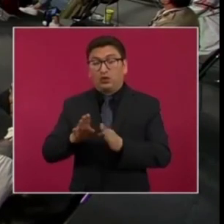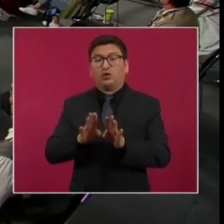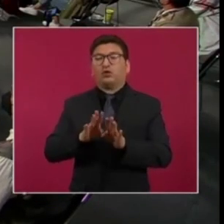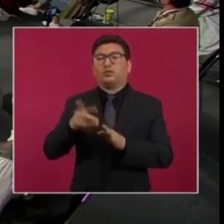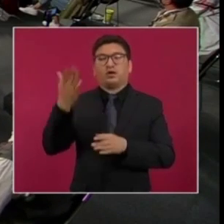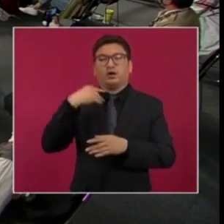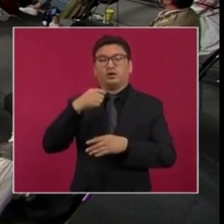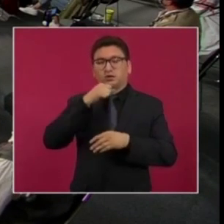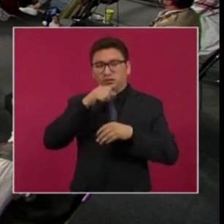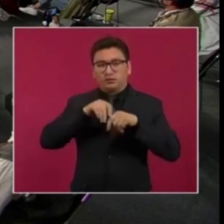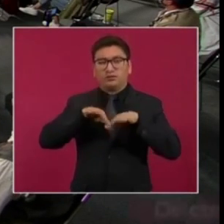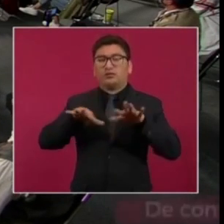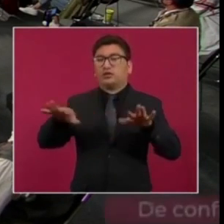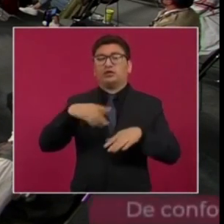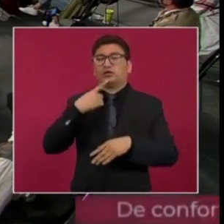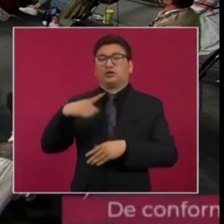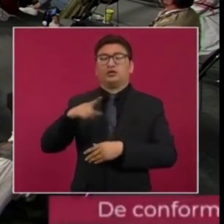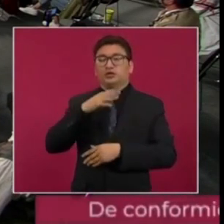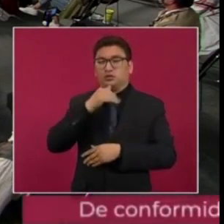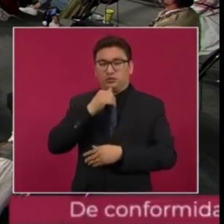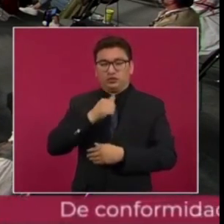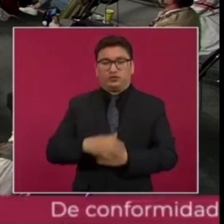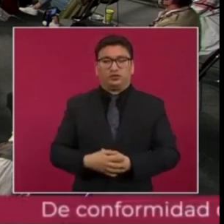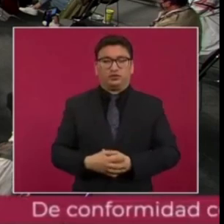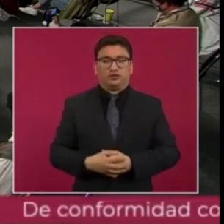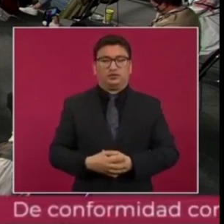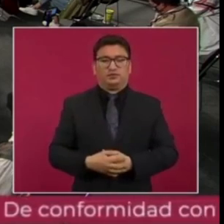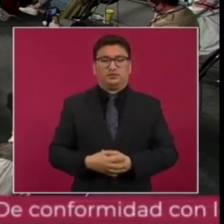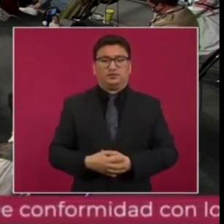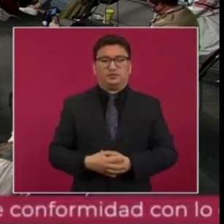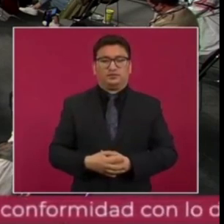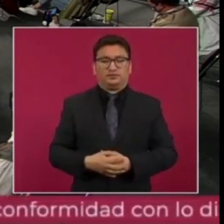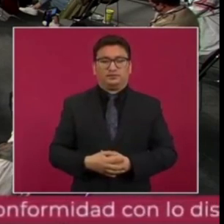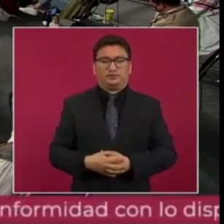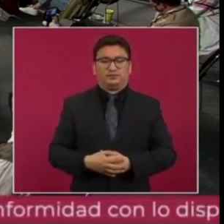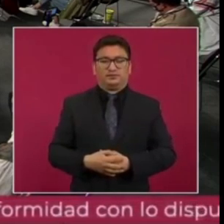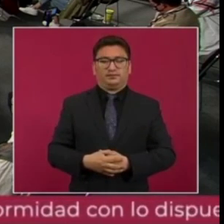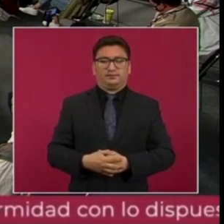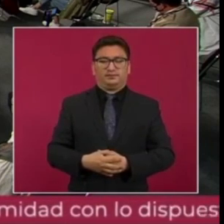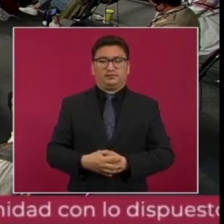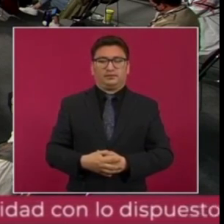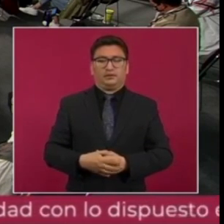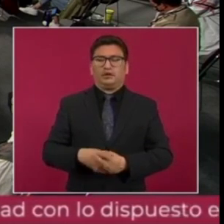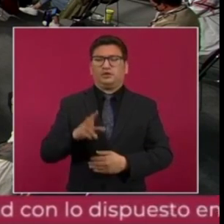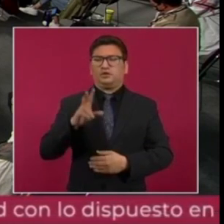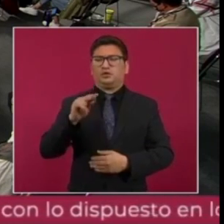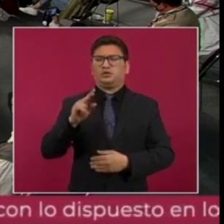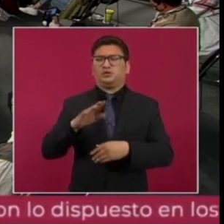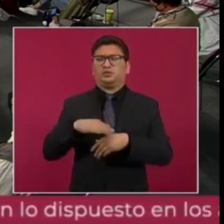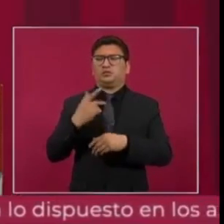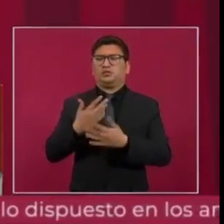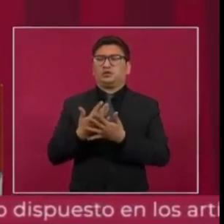publicó es inapelable? No, porque lo va a resolver la Corte.